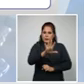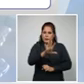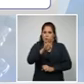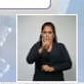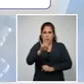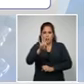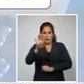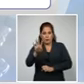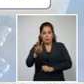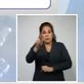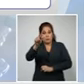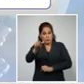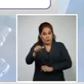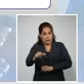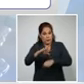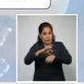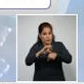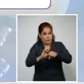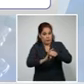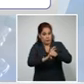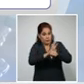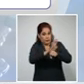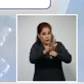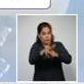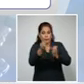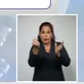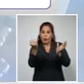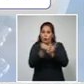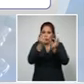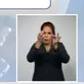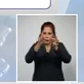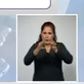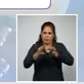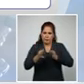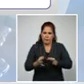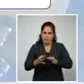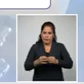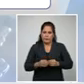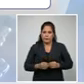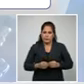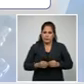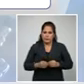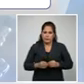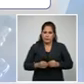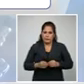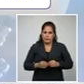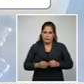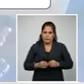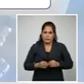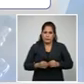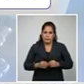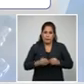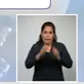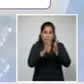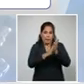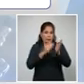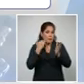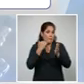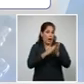79.544 personas que se han confirmado con COVID-19 desde el mes de marzo del